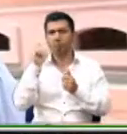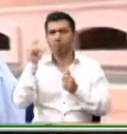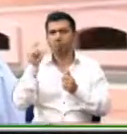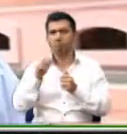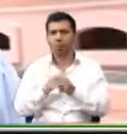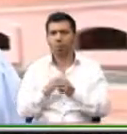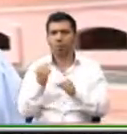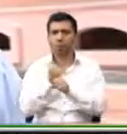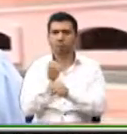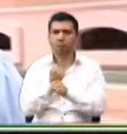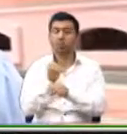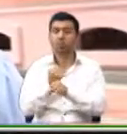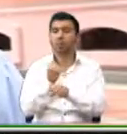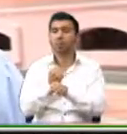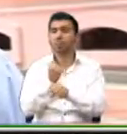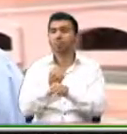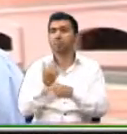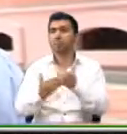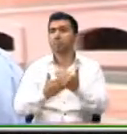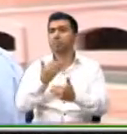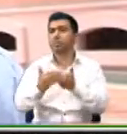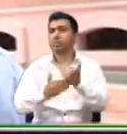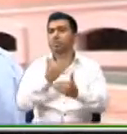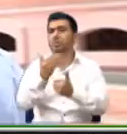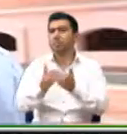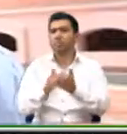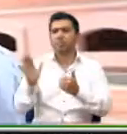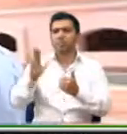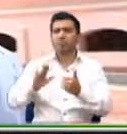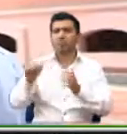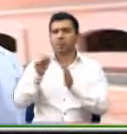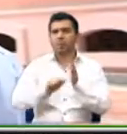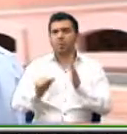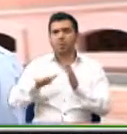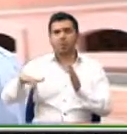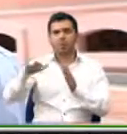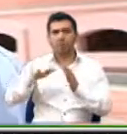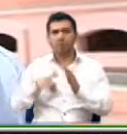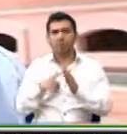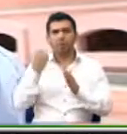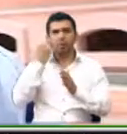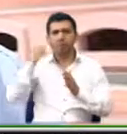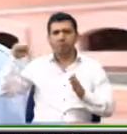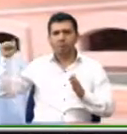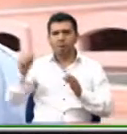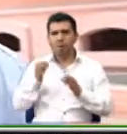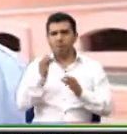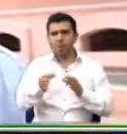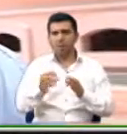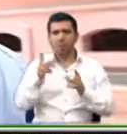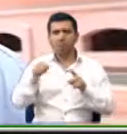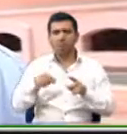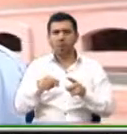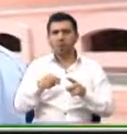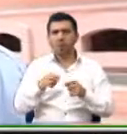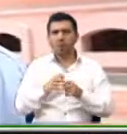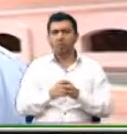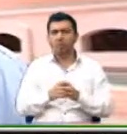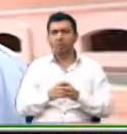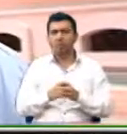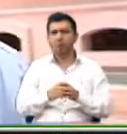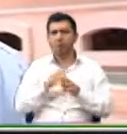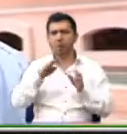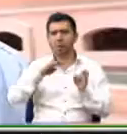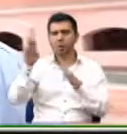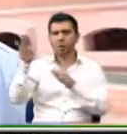trabajando han abordado también la región en la provincia de ocaña han estado en ocaña estaba en chinácota y en